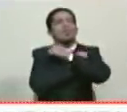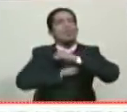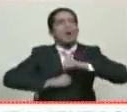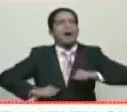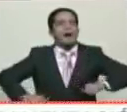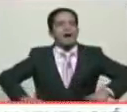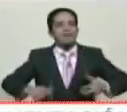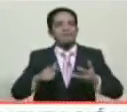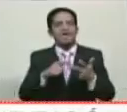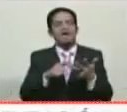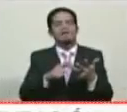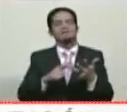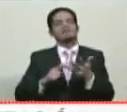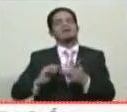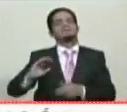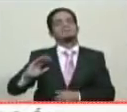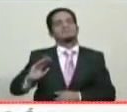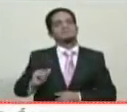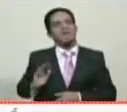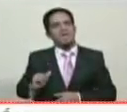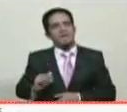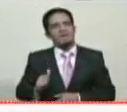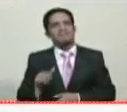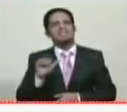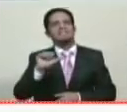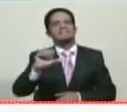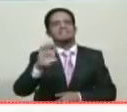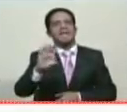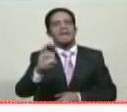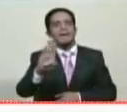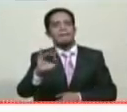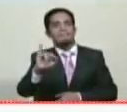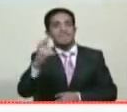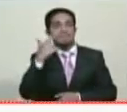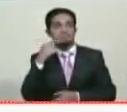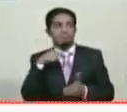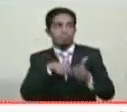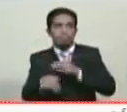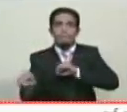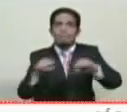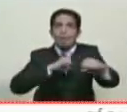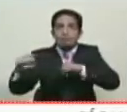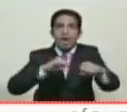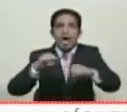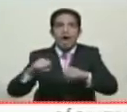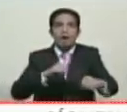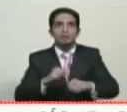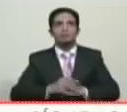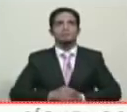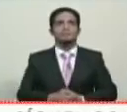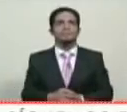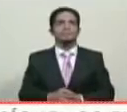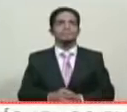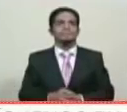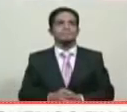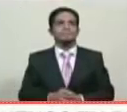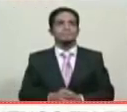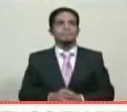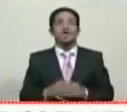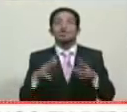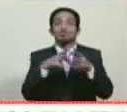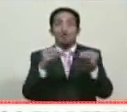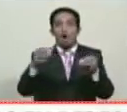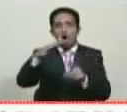el SEBIN, actuaron de inmediato. en el lugar del incendio. Todo el